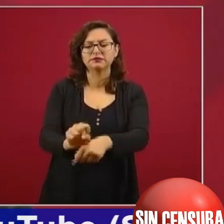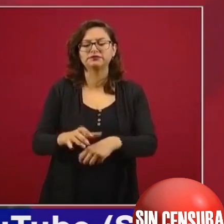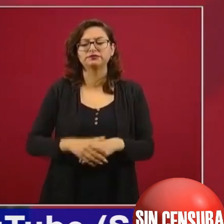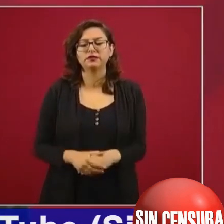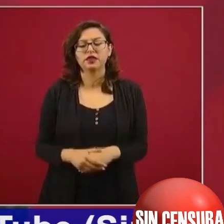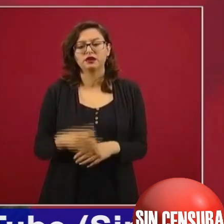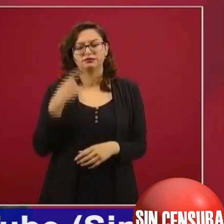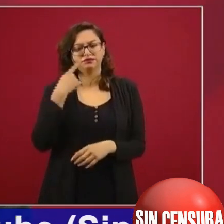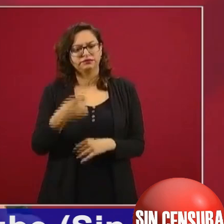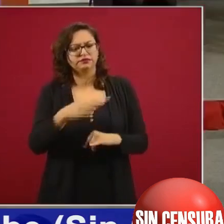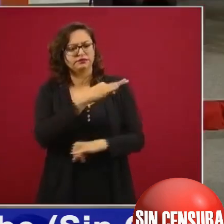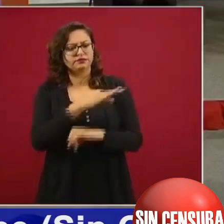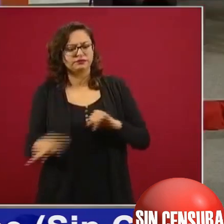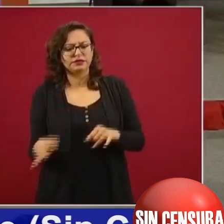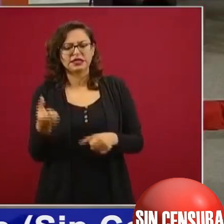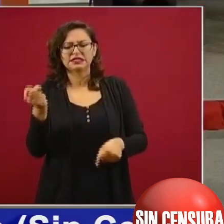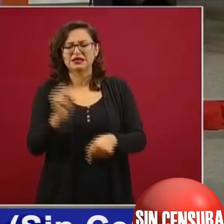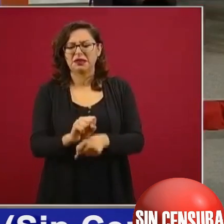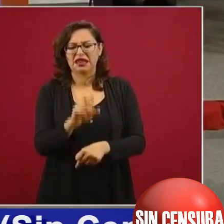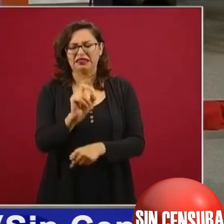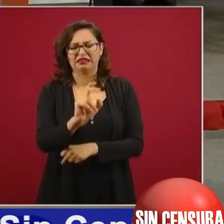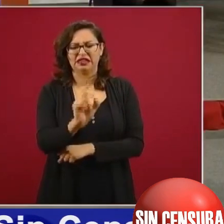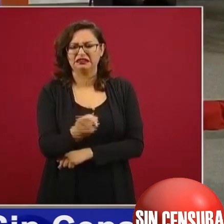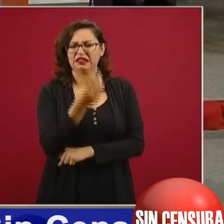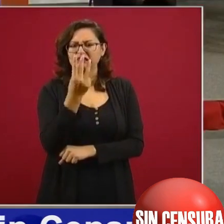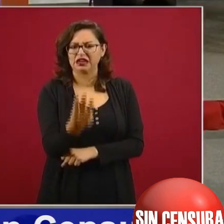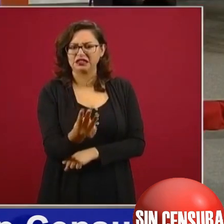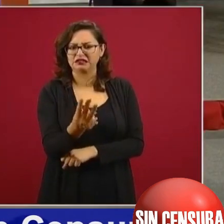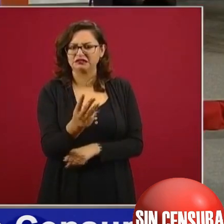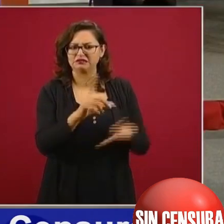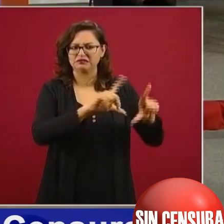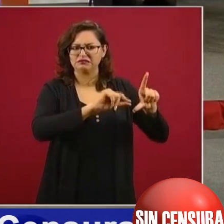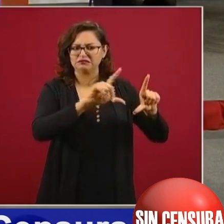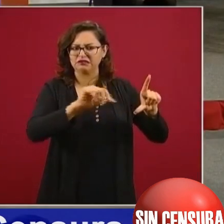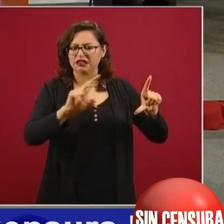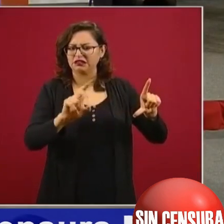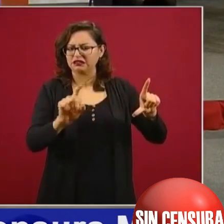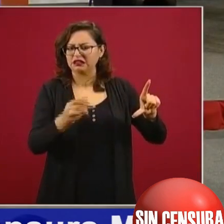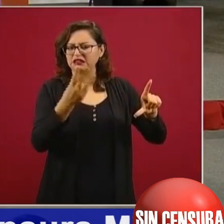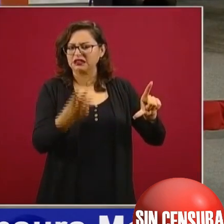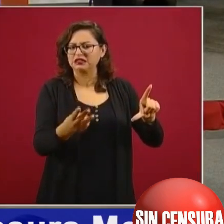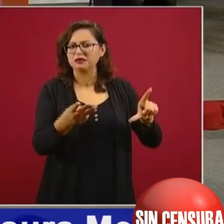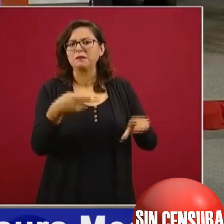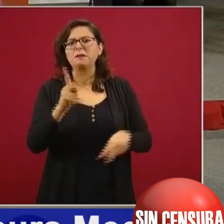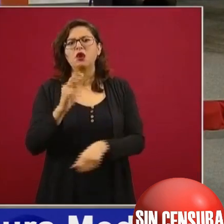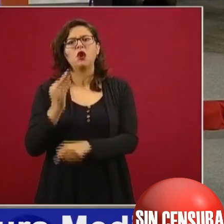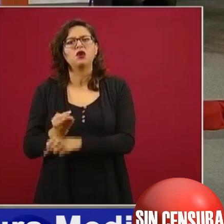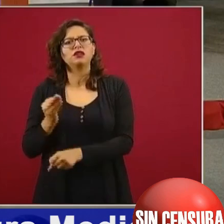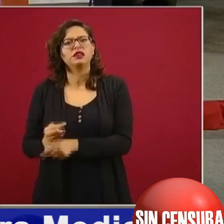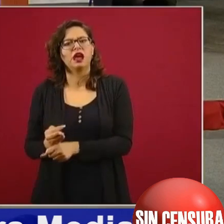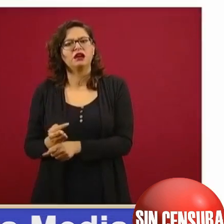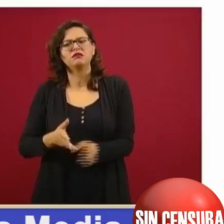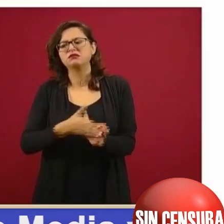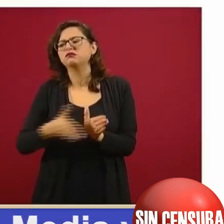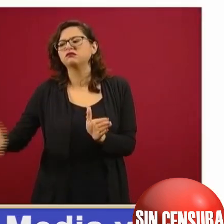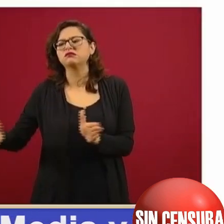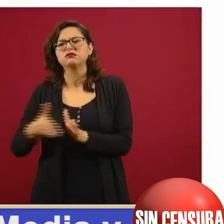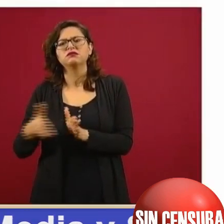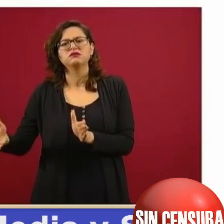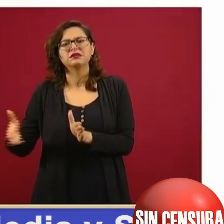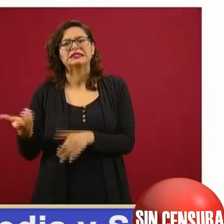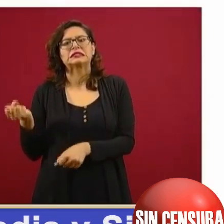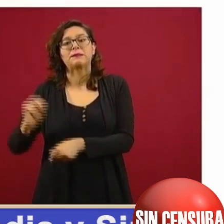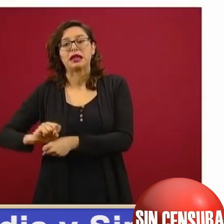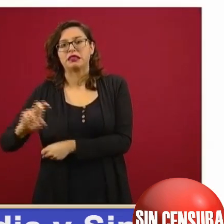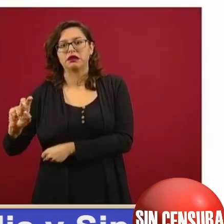semana 33, en este momento estamos en la semana 35. Es convencional que en los sistemas de vigilancia